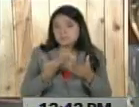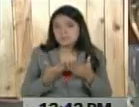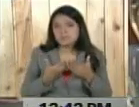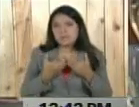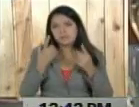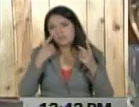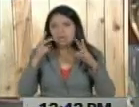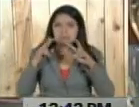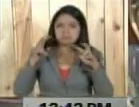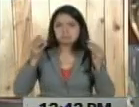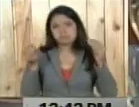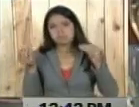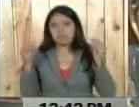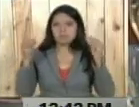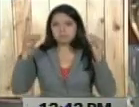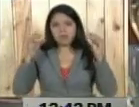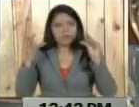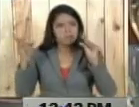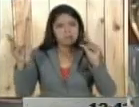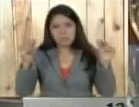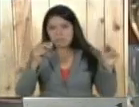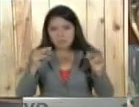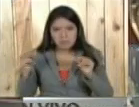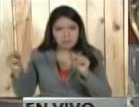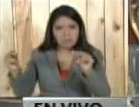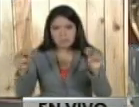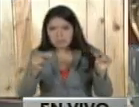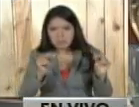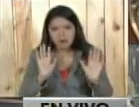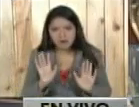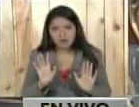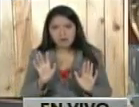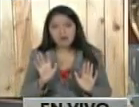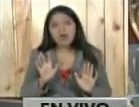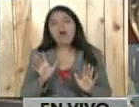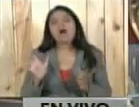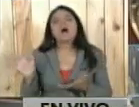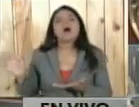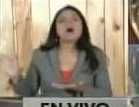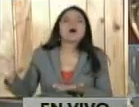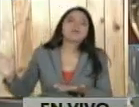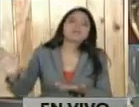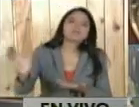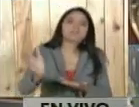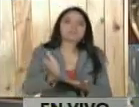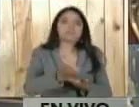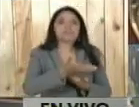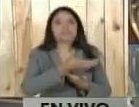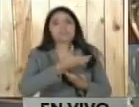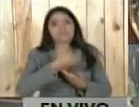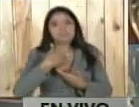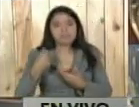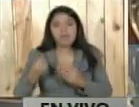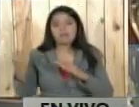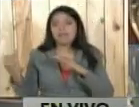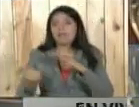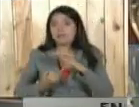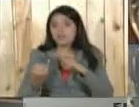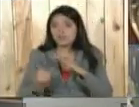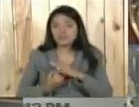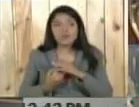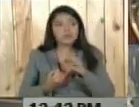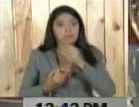deliberaciones, en sus conversaciones, bueno, recoger la diversidad de las instituciones que ustedes